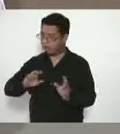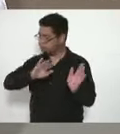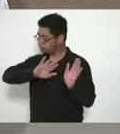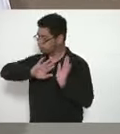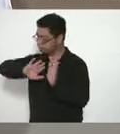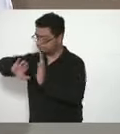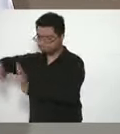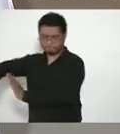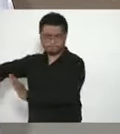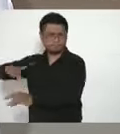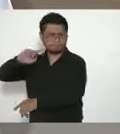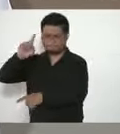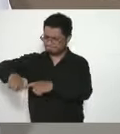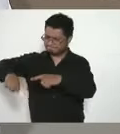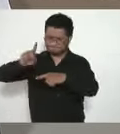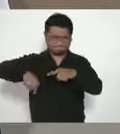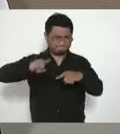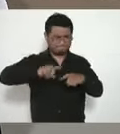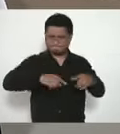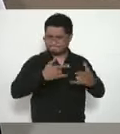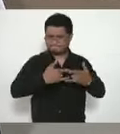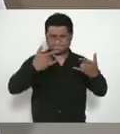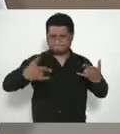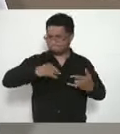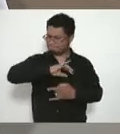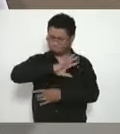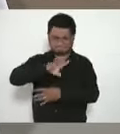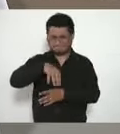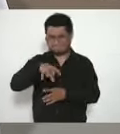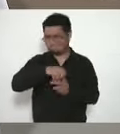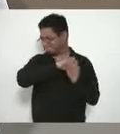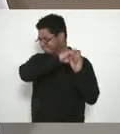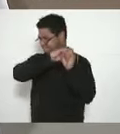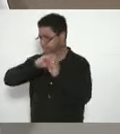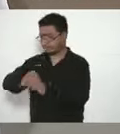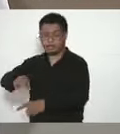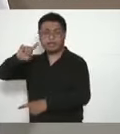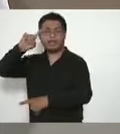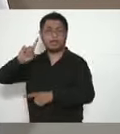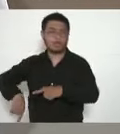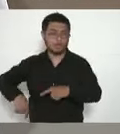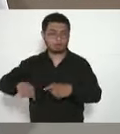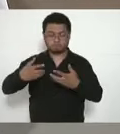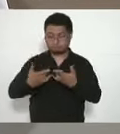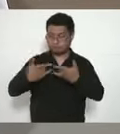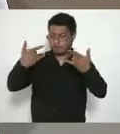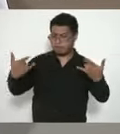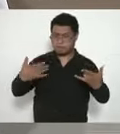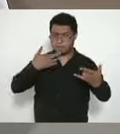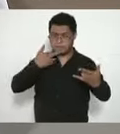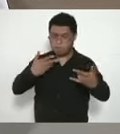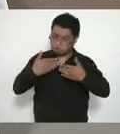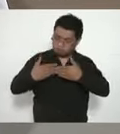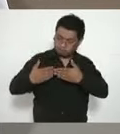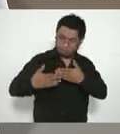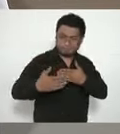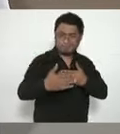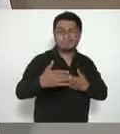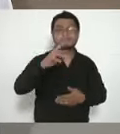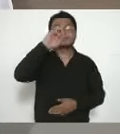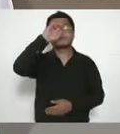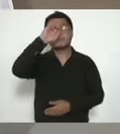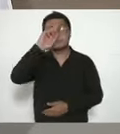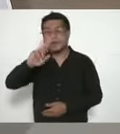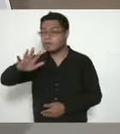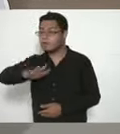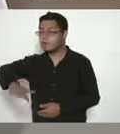se va a ir a la historia, pero al basurero de la historia. Vamos a que se respete la voluntad del pueblo